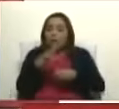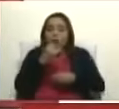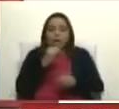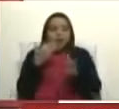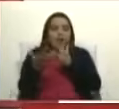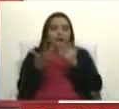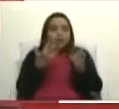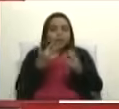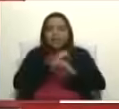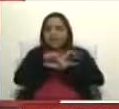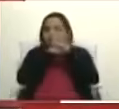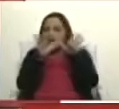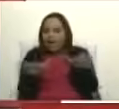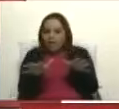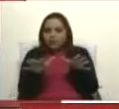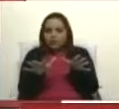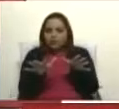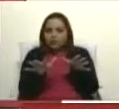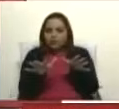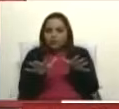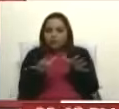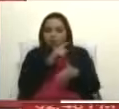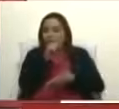transparente, claro, preciso.